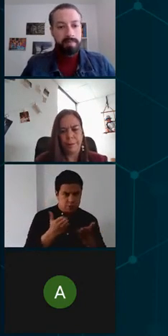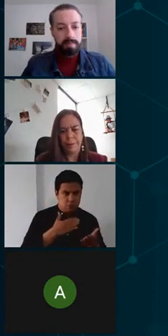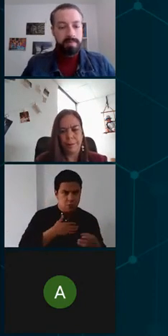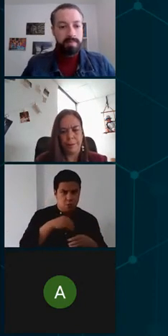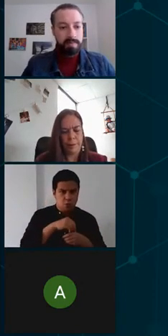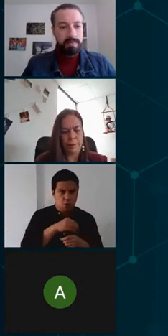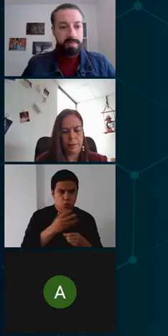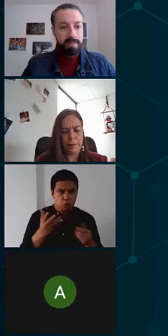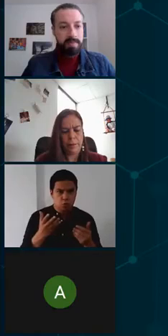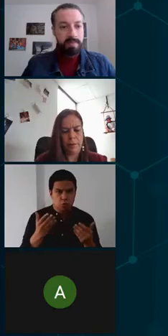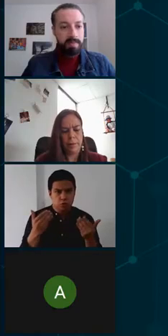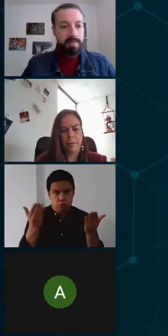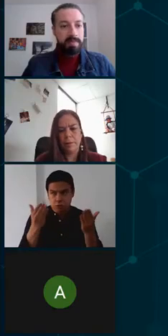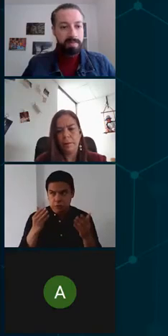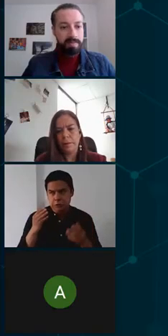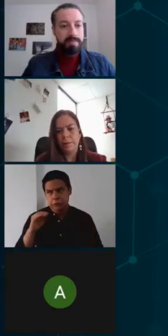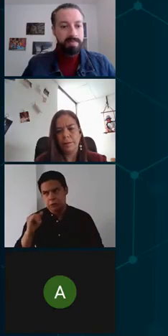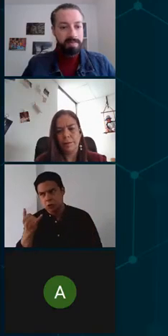vimos.